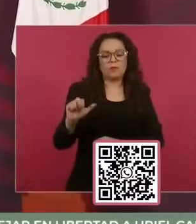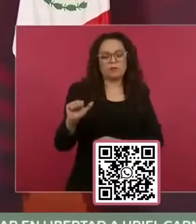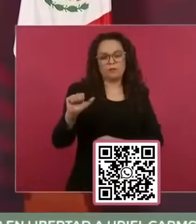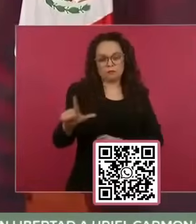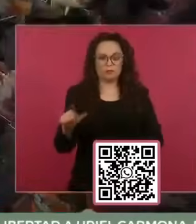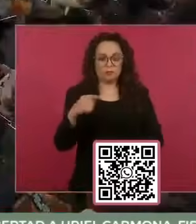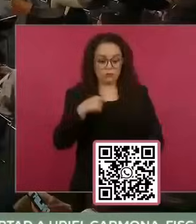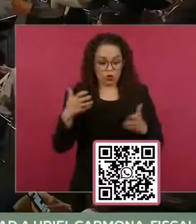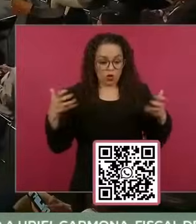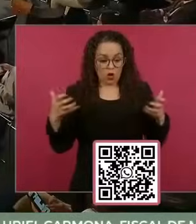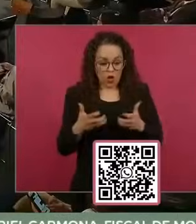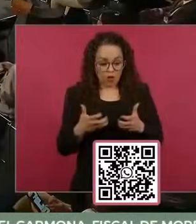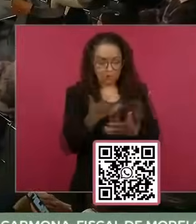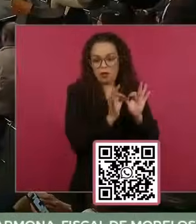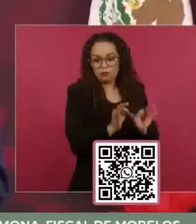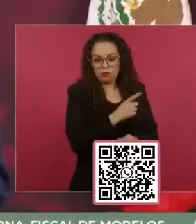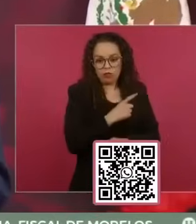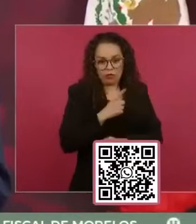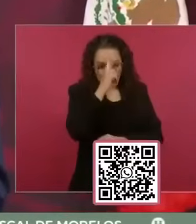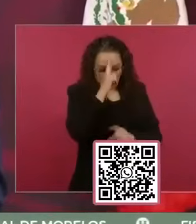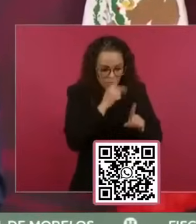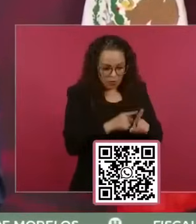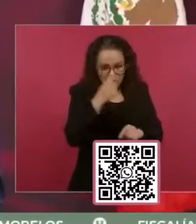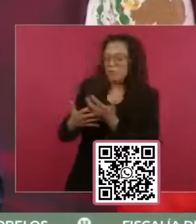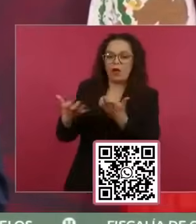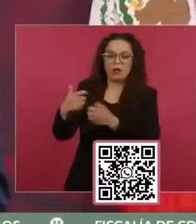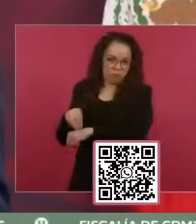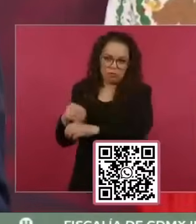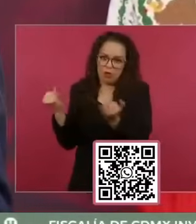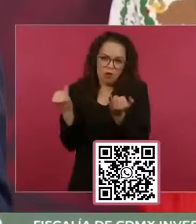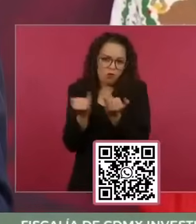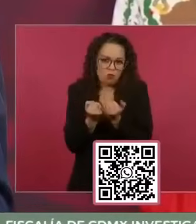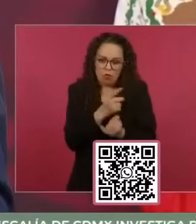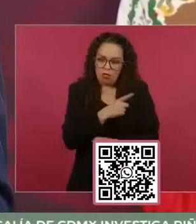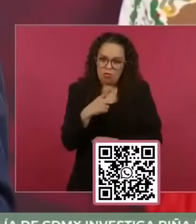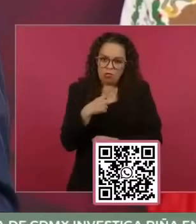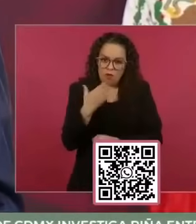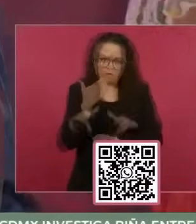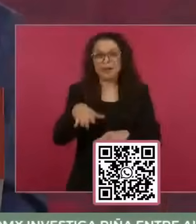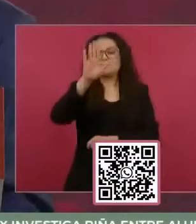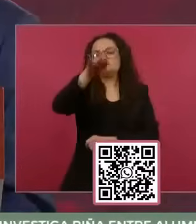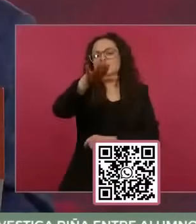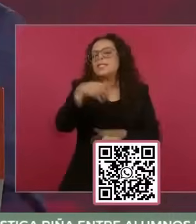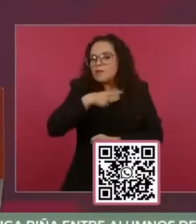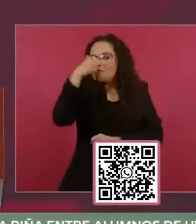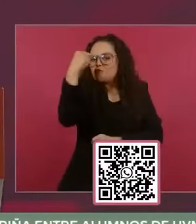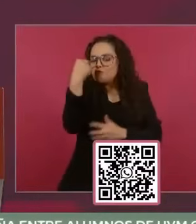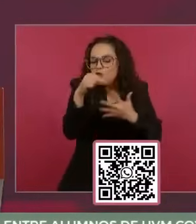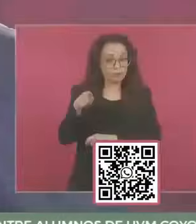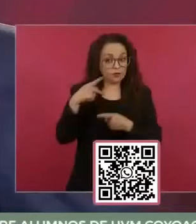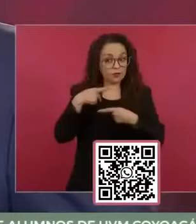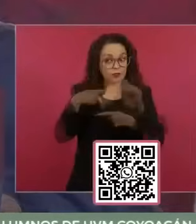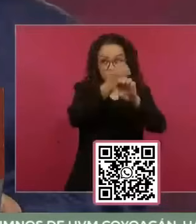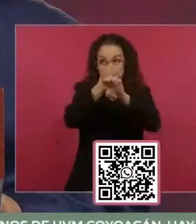ser y parecer. Ya me han notificado algunos que van a retirarse. Como